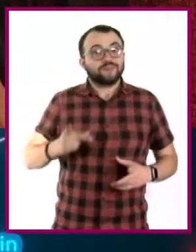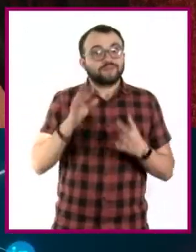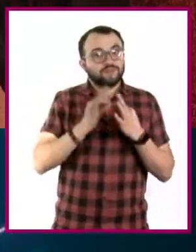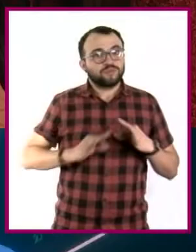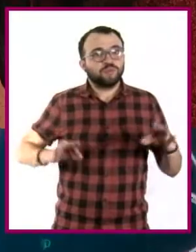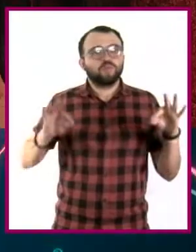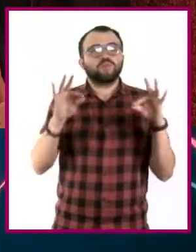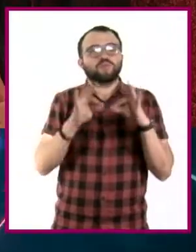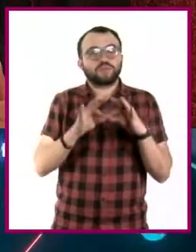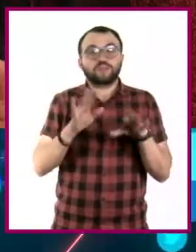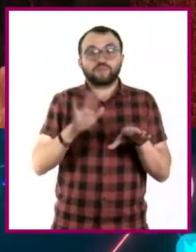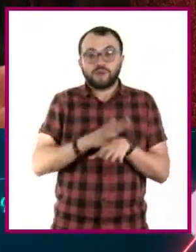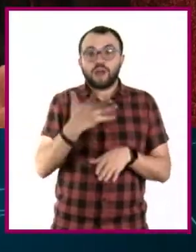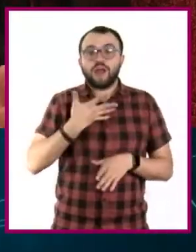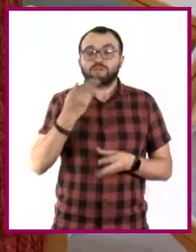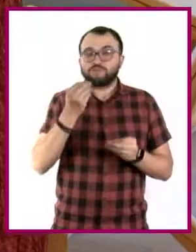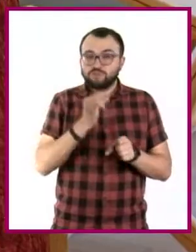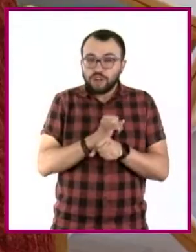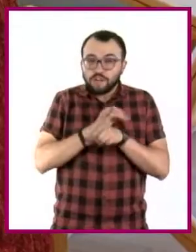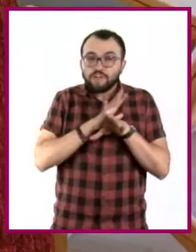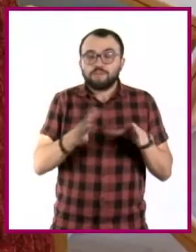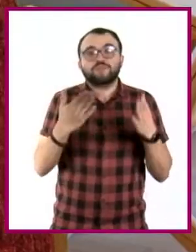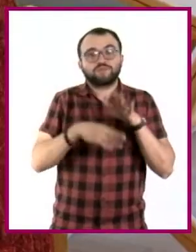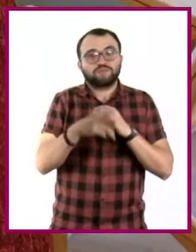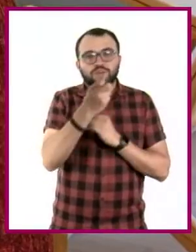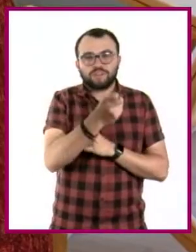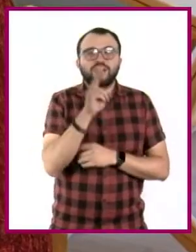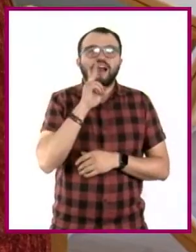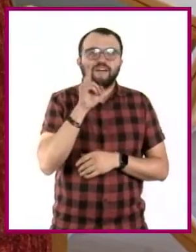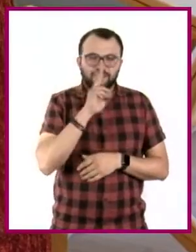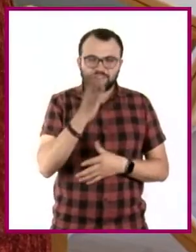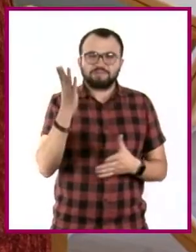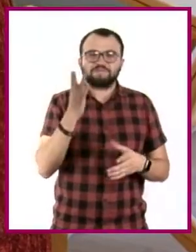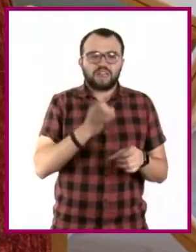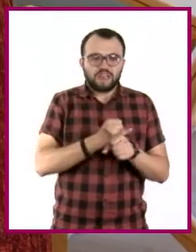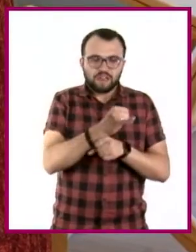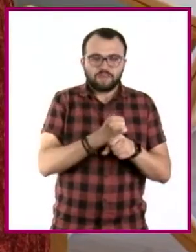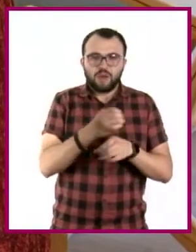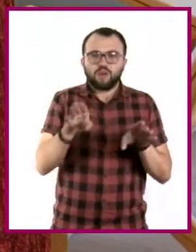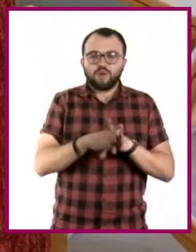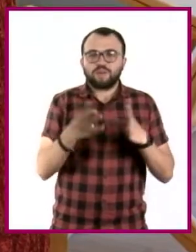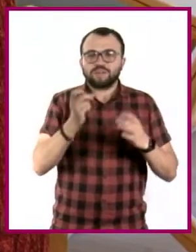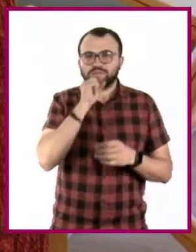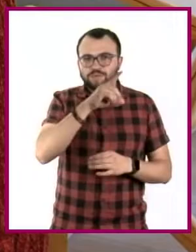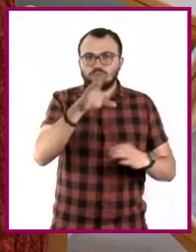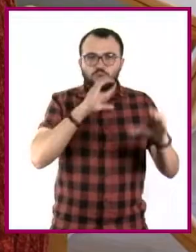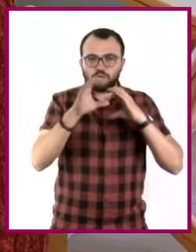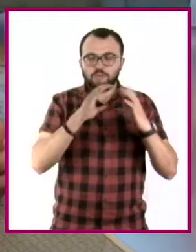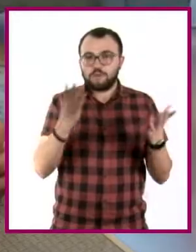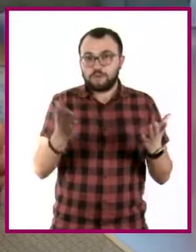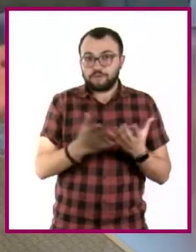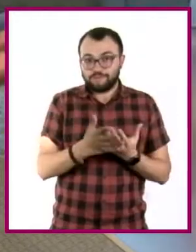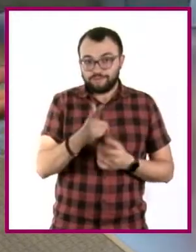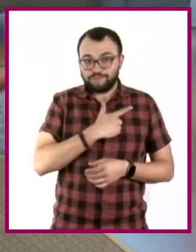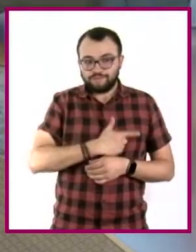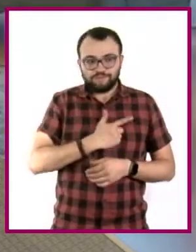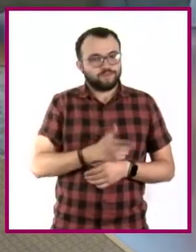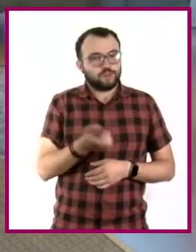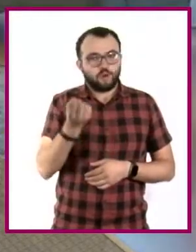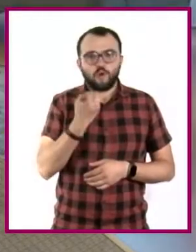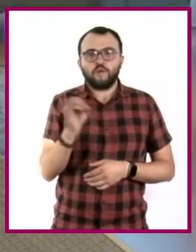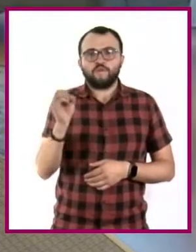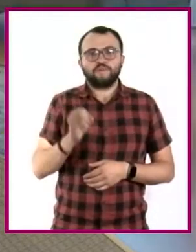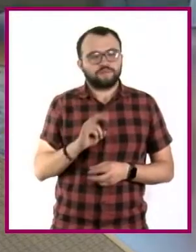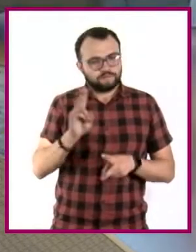existe mucha información sobre ello. ¿Cómo ves si investigamos cómo influye en la comunicación? ¿Te late? Obvio,